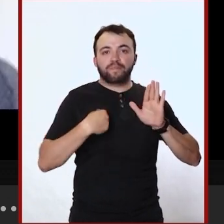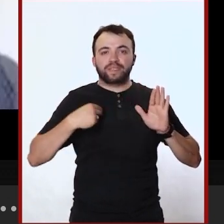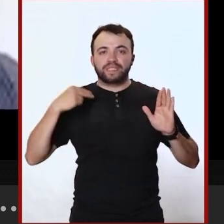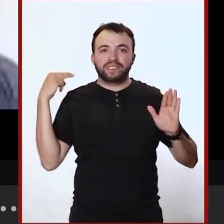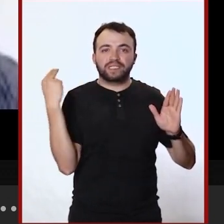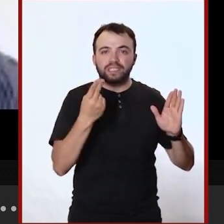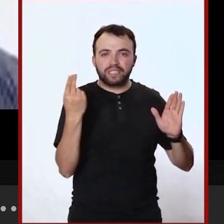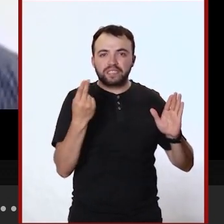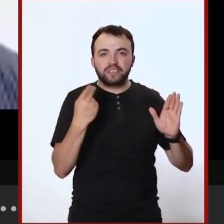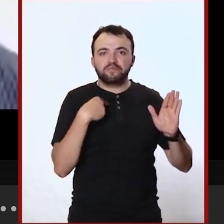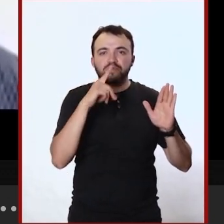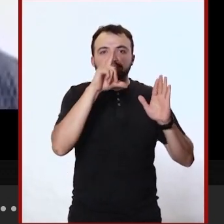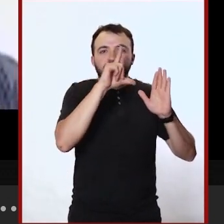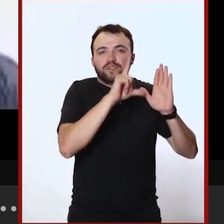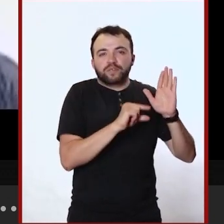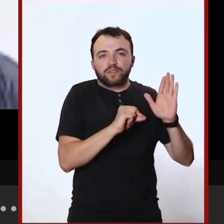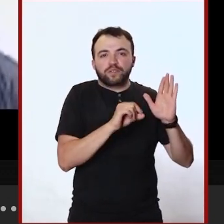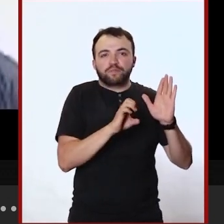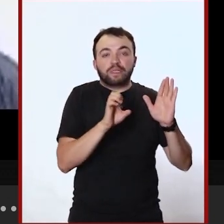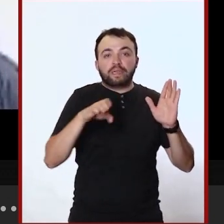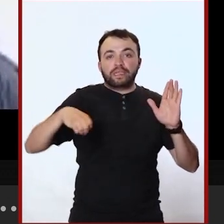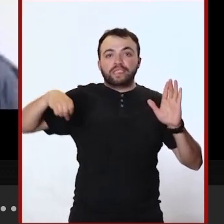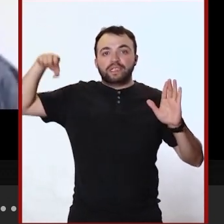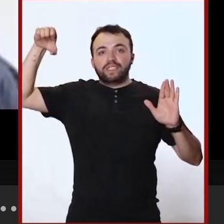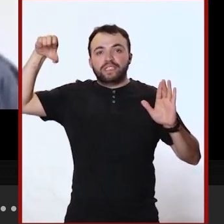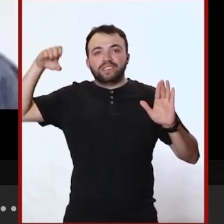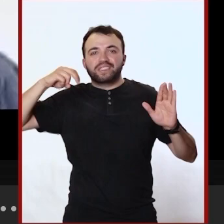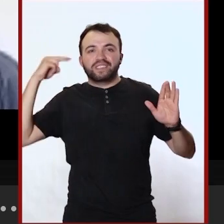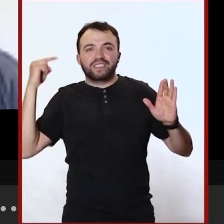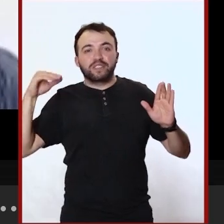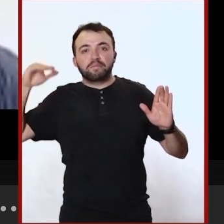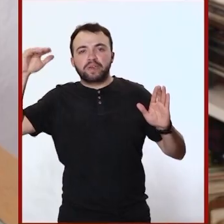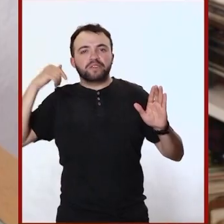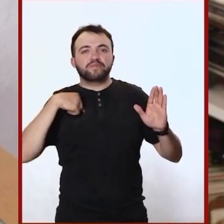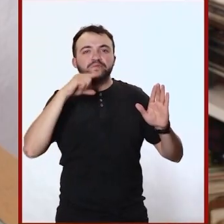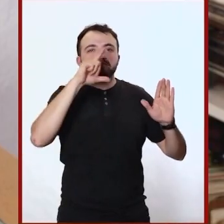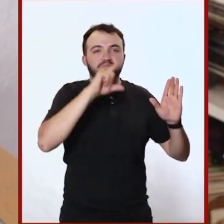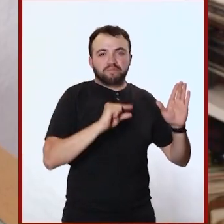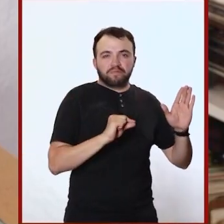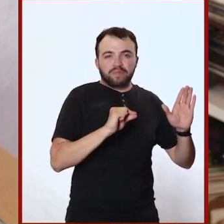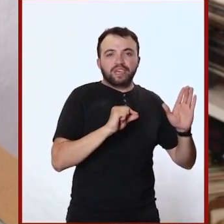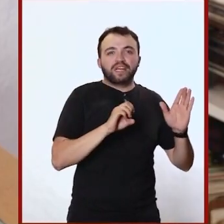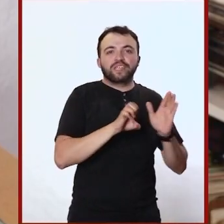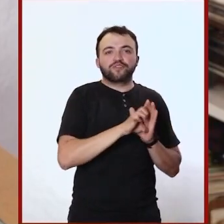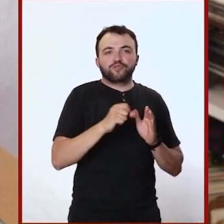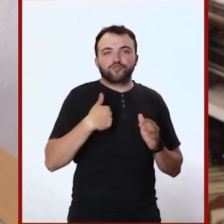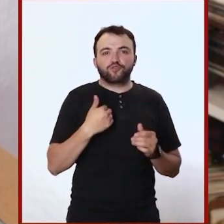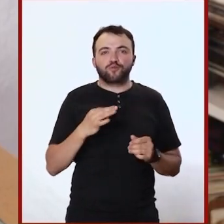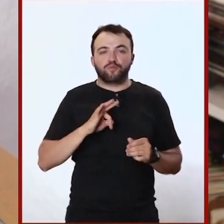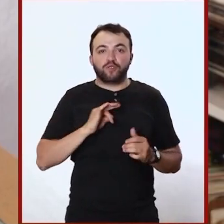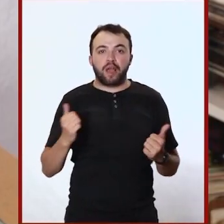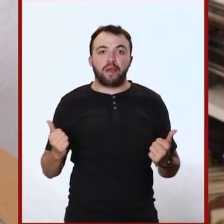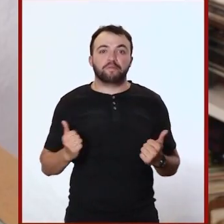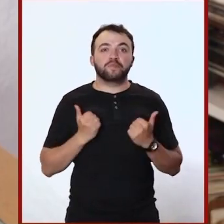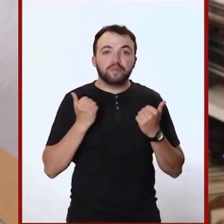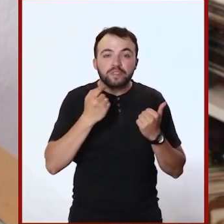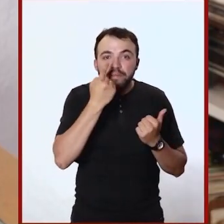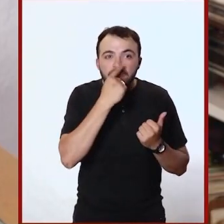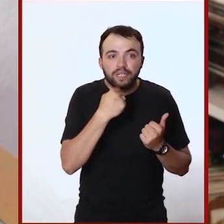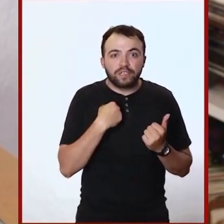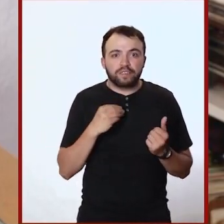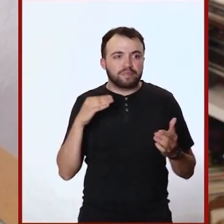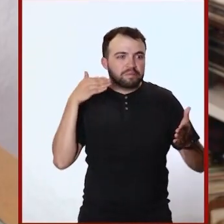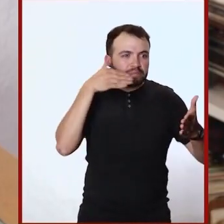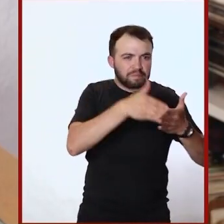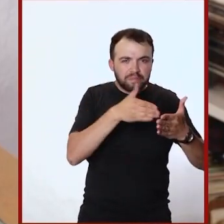más reducidas que personas que tienen una edad mayor. Entonces, aprovechar nuestra etapa de ser personas jóvenes para